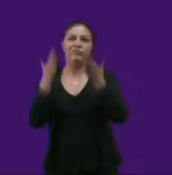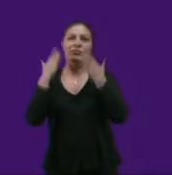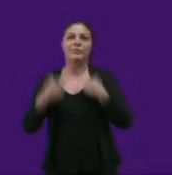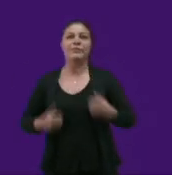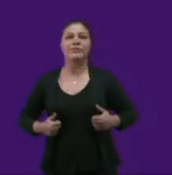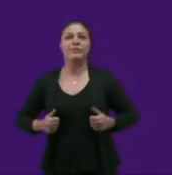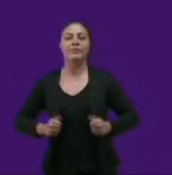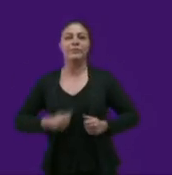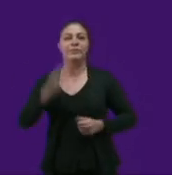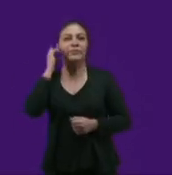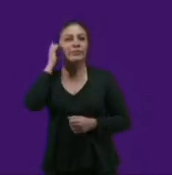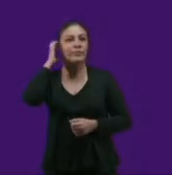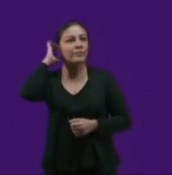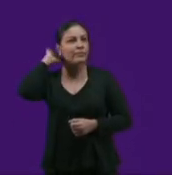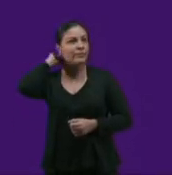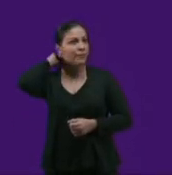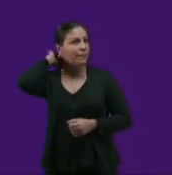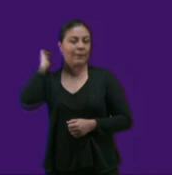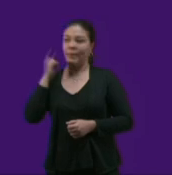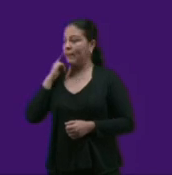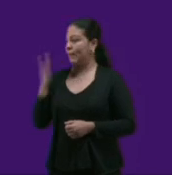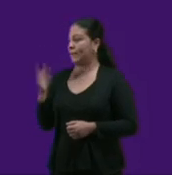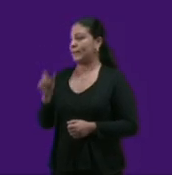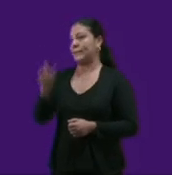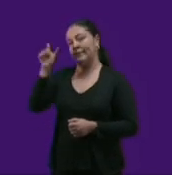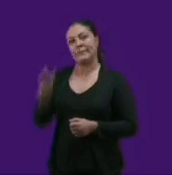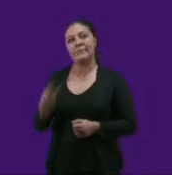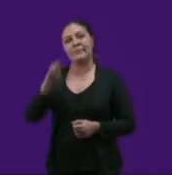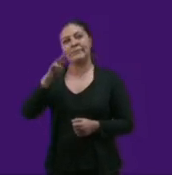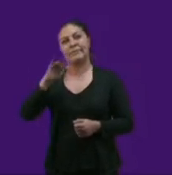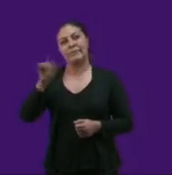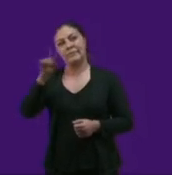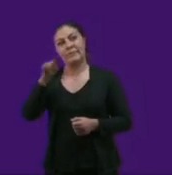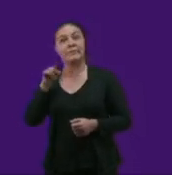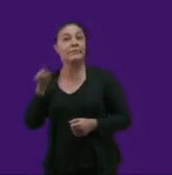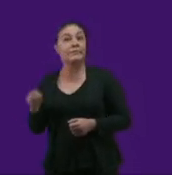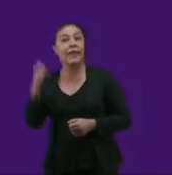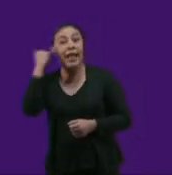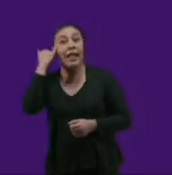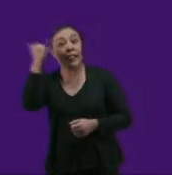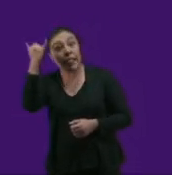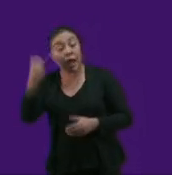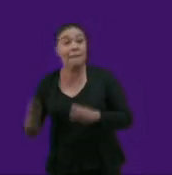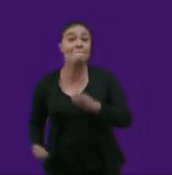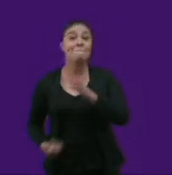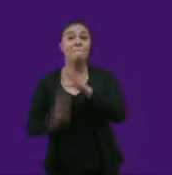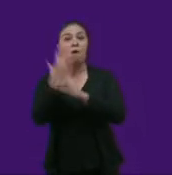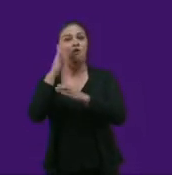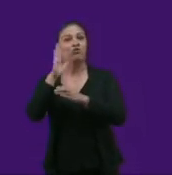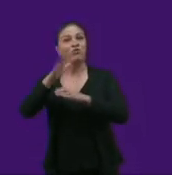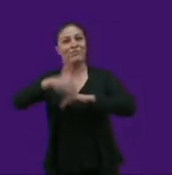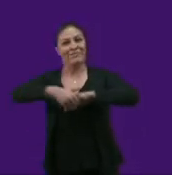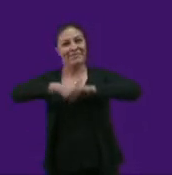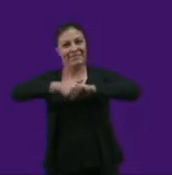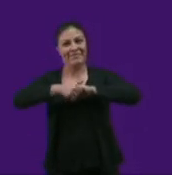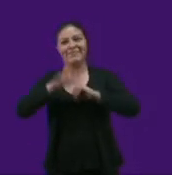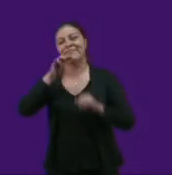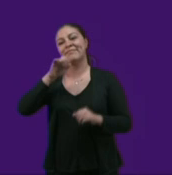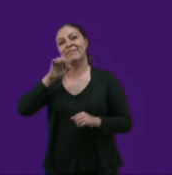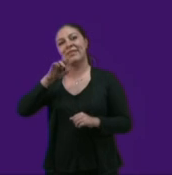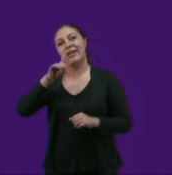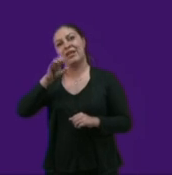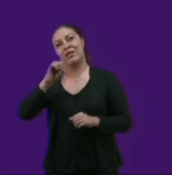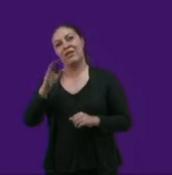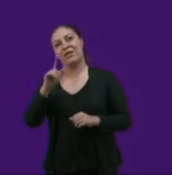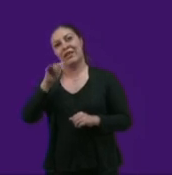Muy bien, él es Marcos Galperín. Él se creó, él se inventó Mercado Libre, una plataforma que hoy en día es de clase